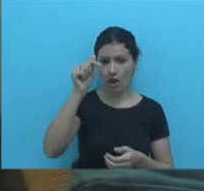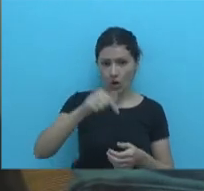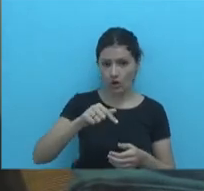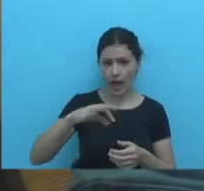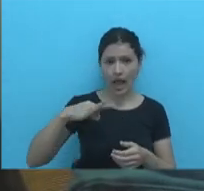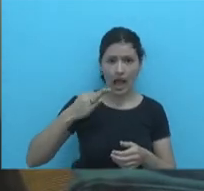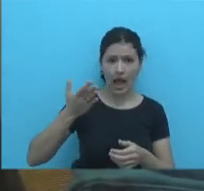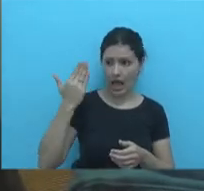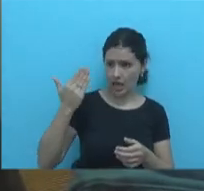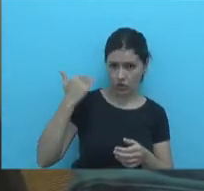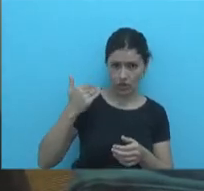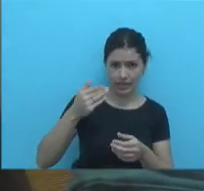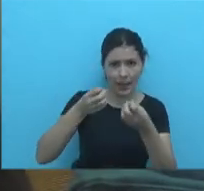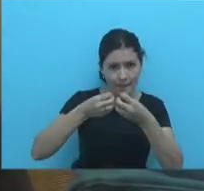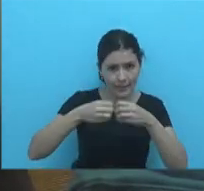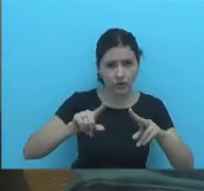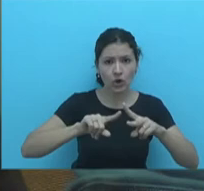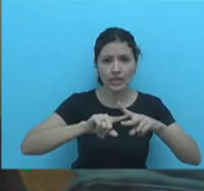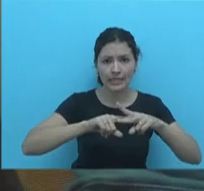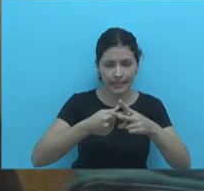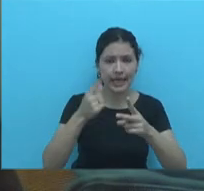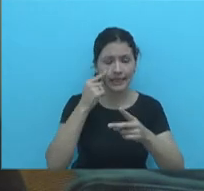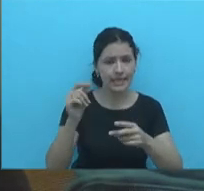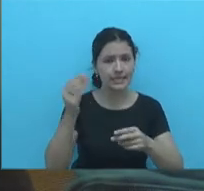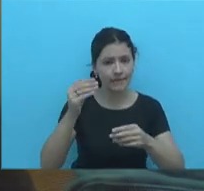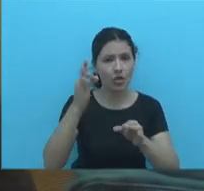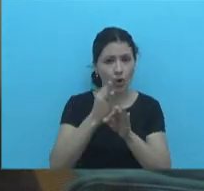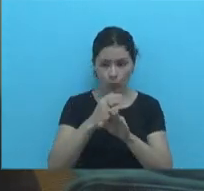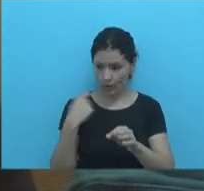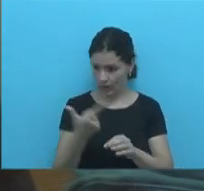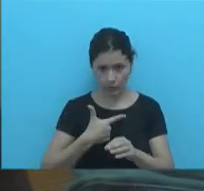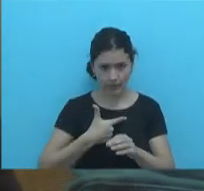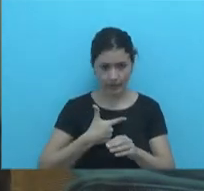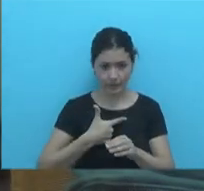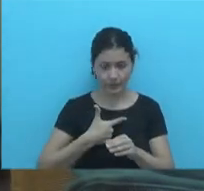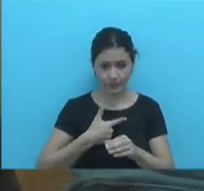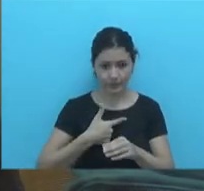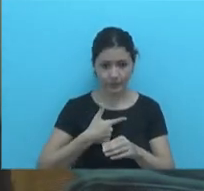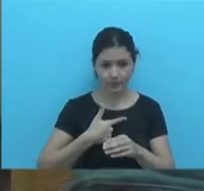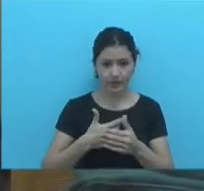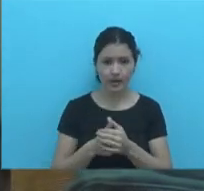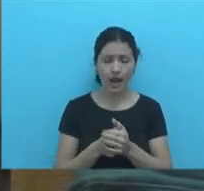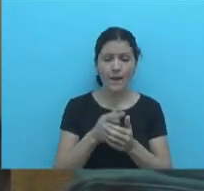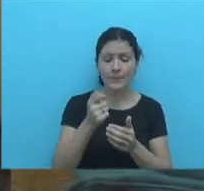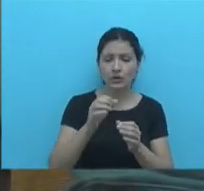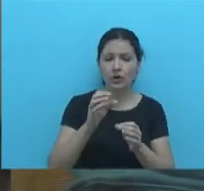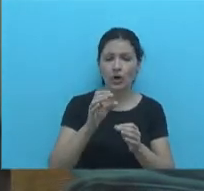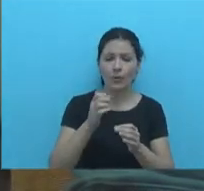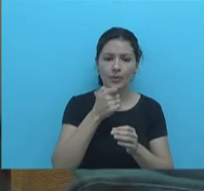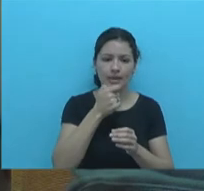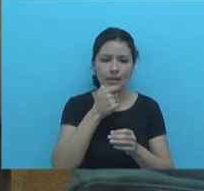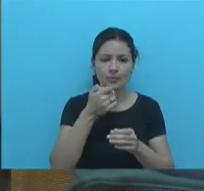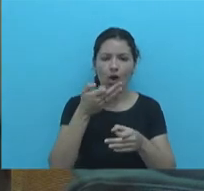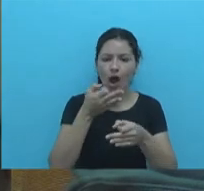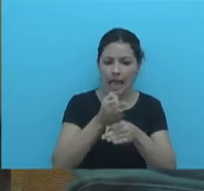llama taller de los sábados en nuestra escuela, en la industrial, pero con finalidad de, por ejemplo, cursos de lo que es